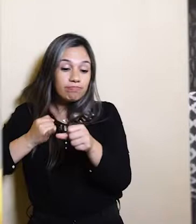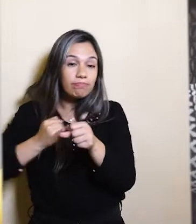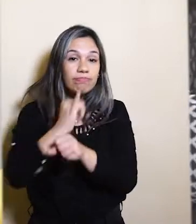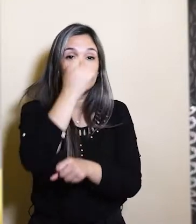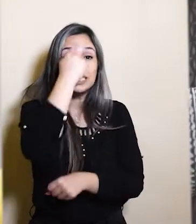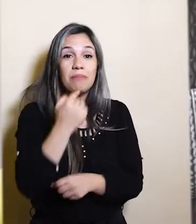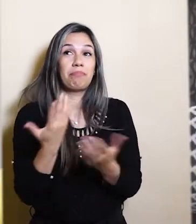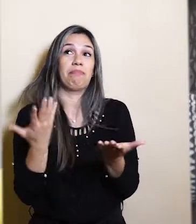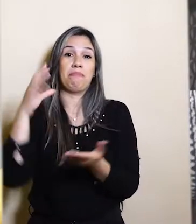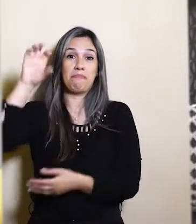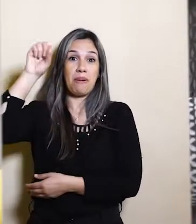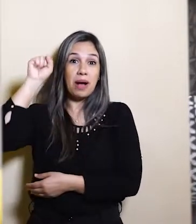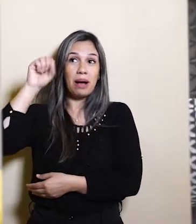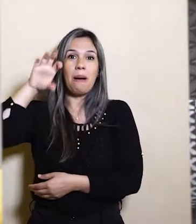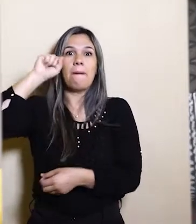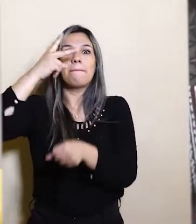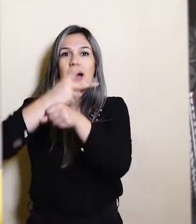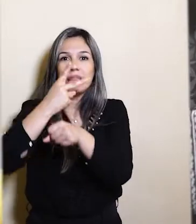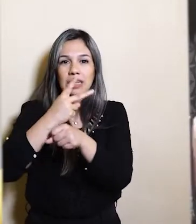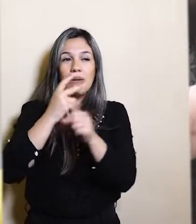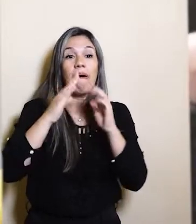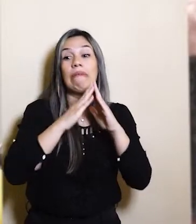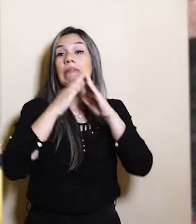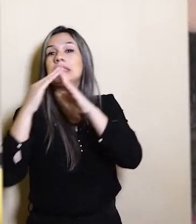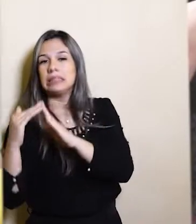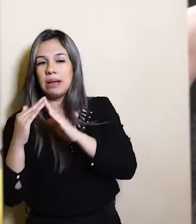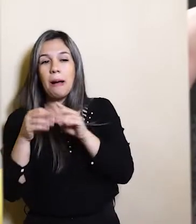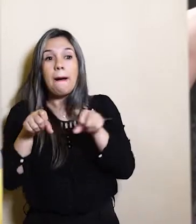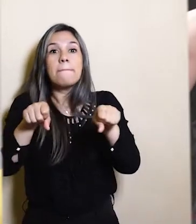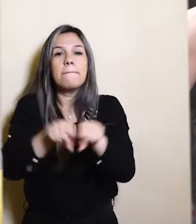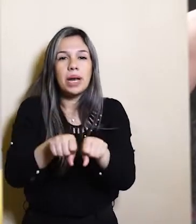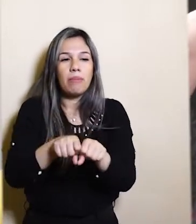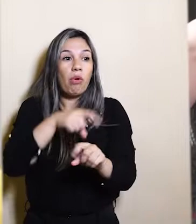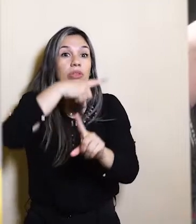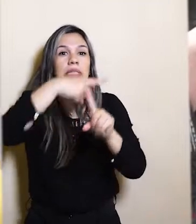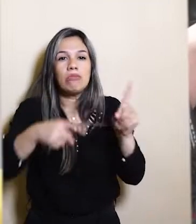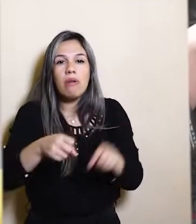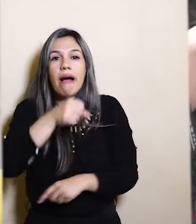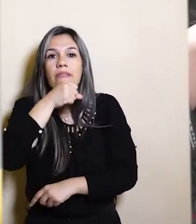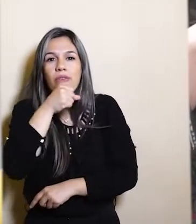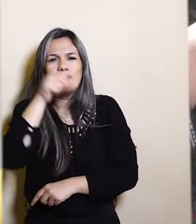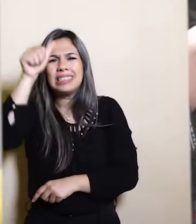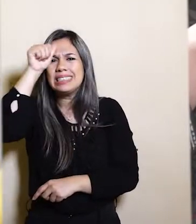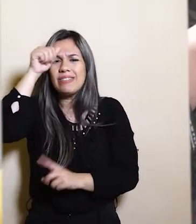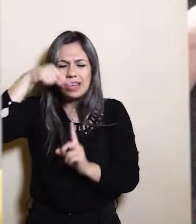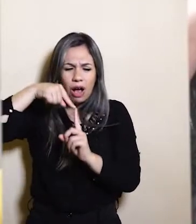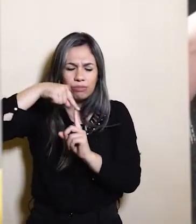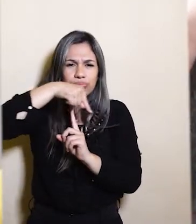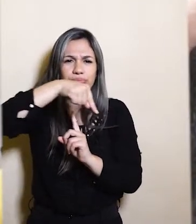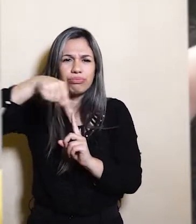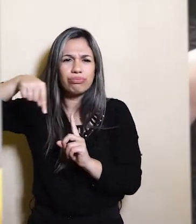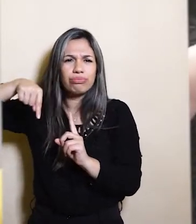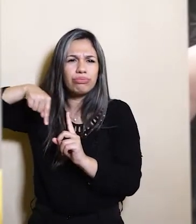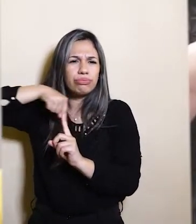papá, el padrastro, el tío, el abuelo, el vecino, ¿no? Está dentro de su círculo social y muchas veces ese embarazo,